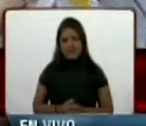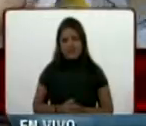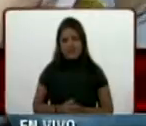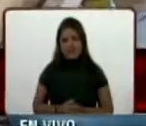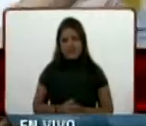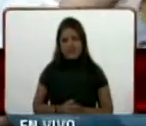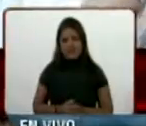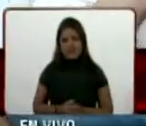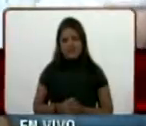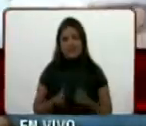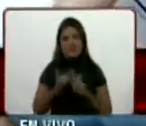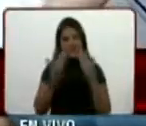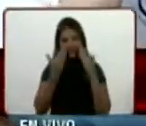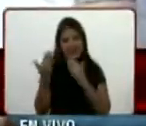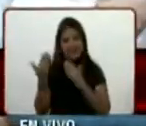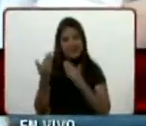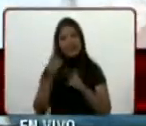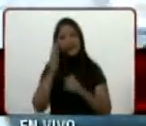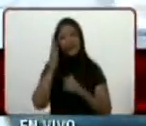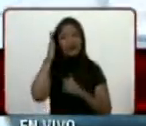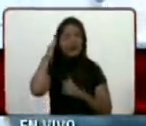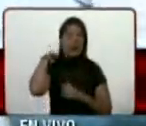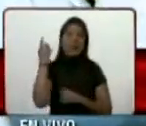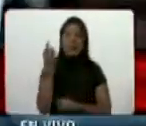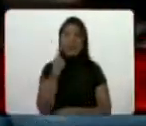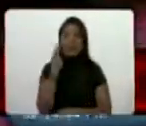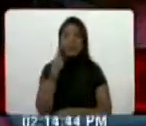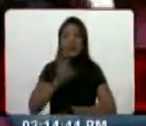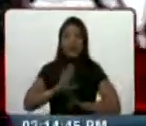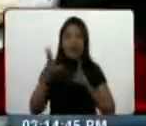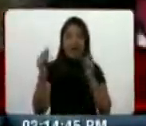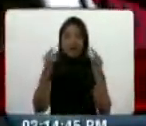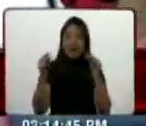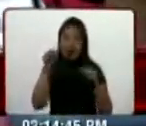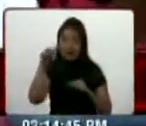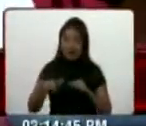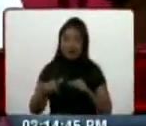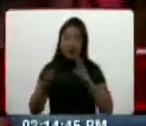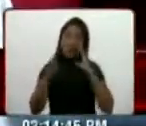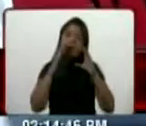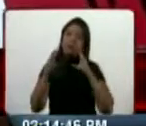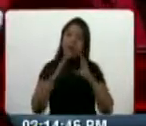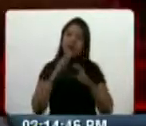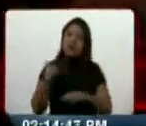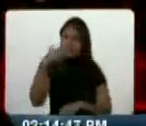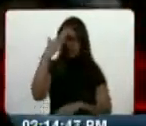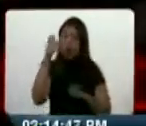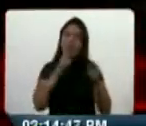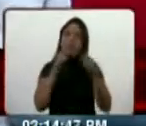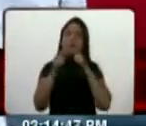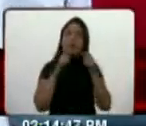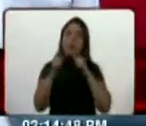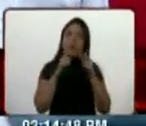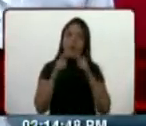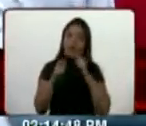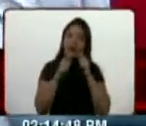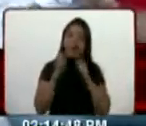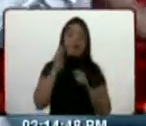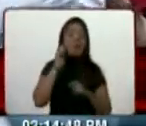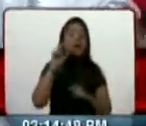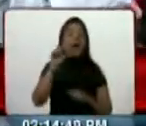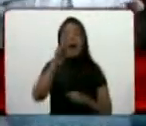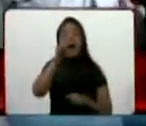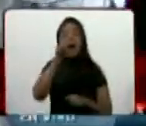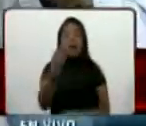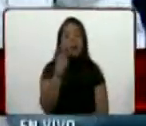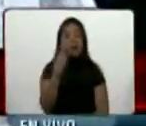Bien, vemos a Nicolás Maduro pendiente ya de conversar aquí con los medios de comunicación. Recordemos que hay una rueda de prensa donde nuestra compañera Ana Gabriela López estará muy atenta a